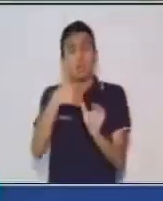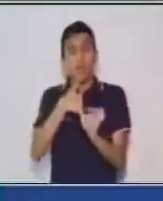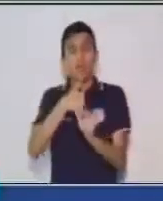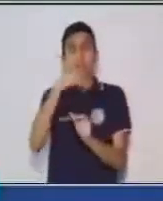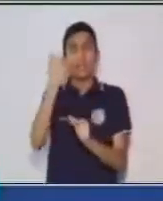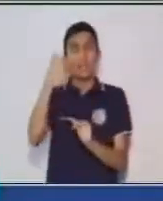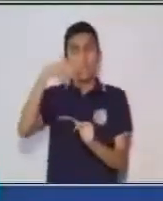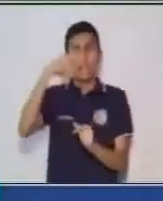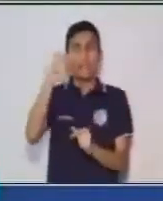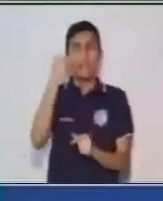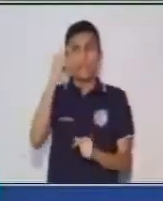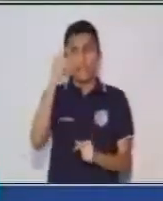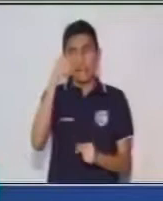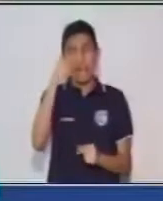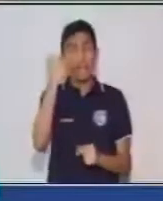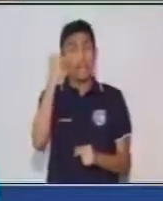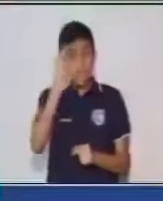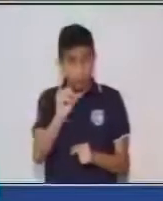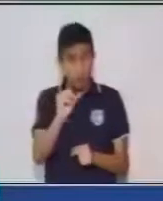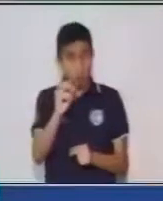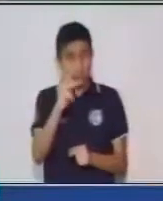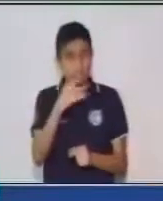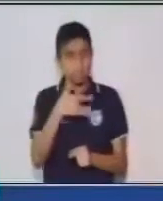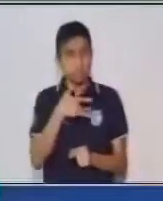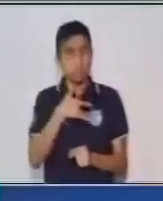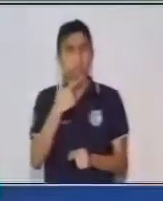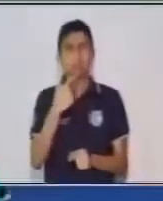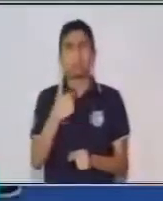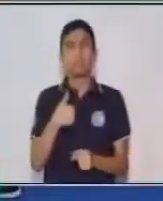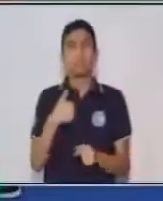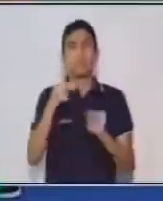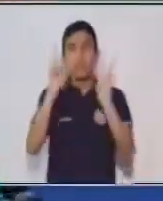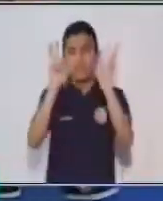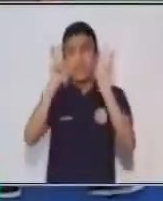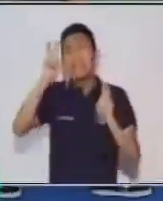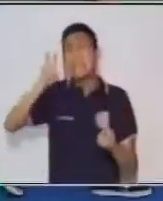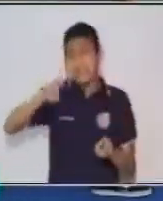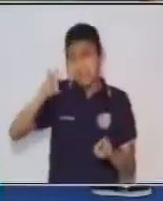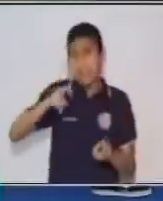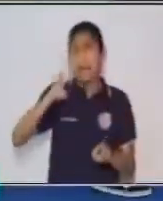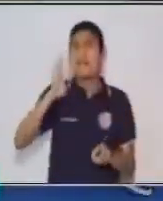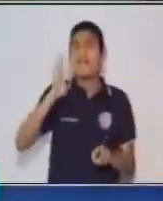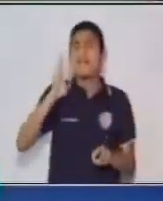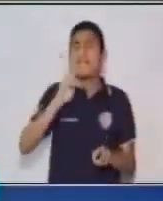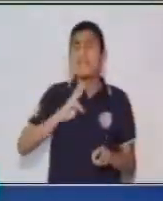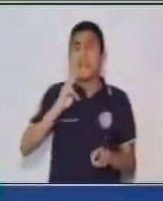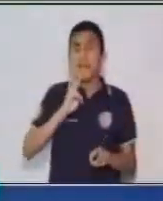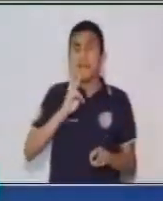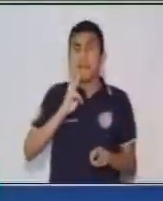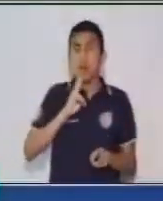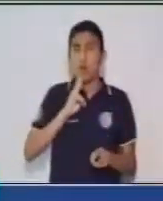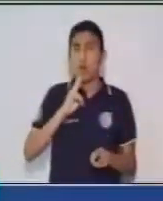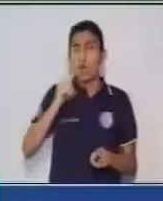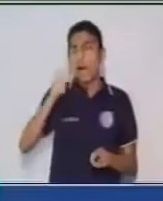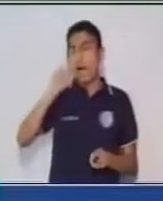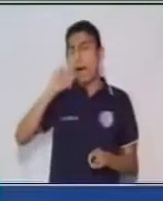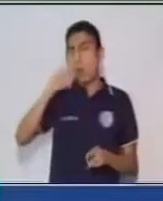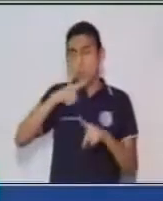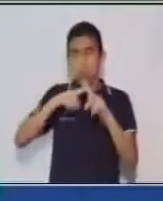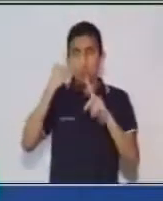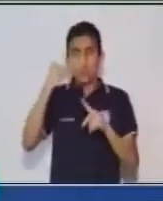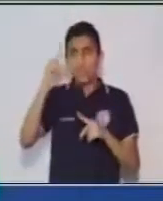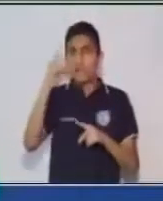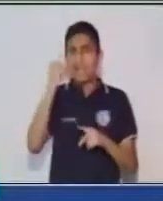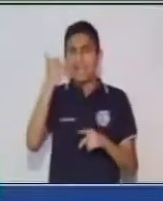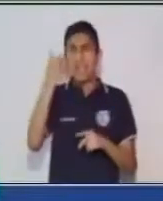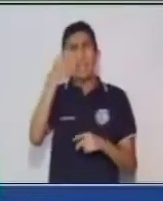indicativo y el subjuntivo y van a necesitar del verbo auxiliar. ¿Cuál es ese verbo auxiliar? ¿Cuál crees tú que